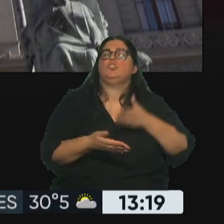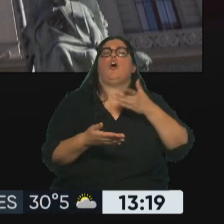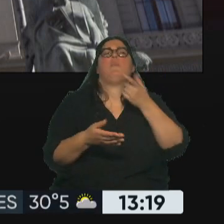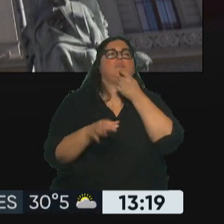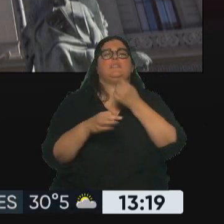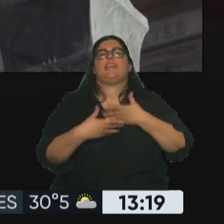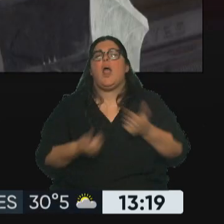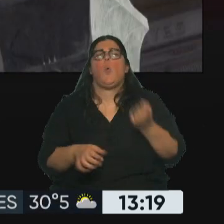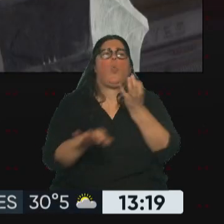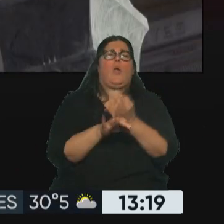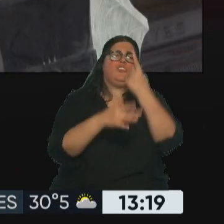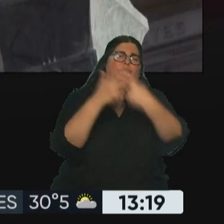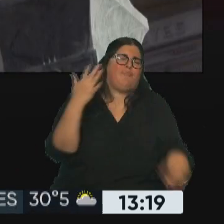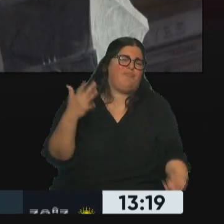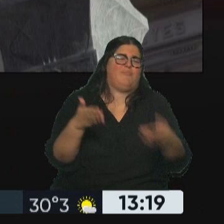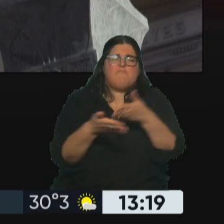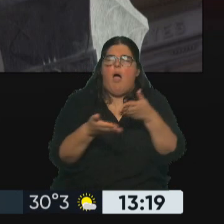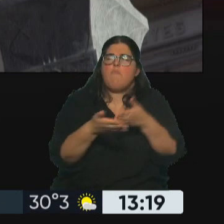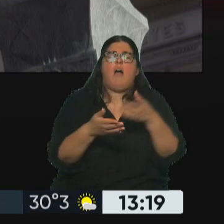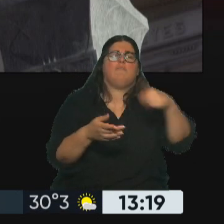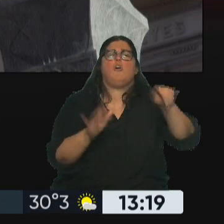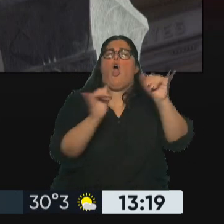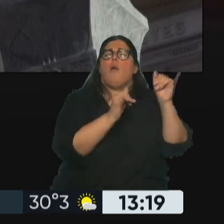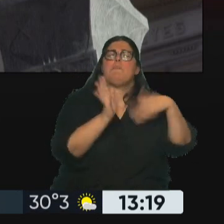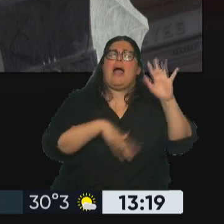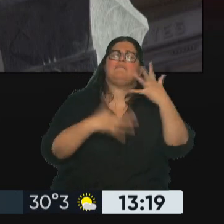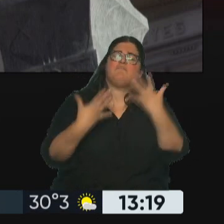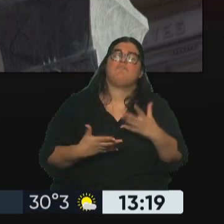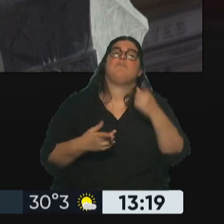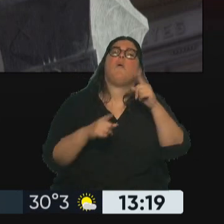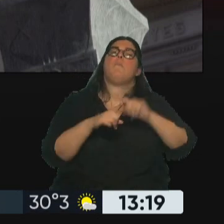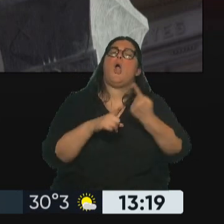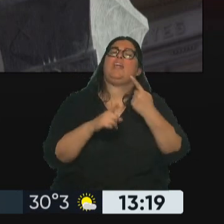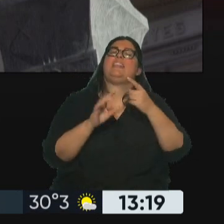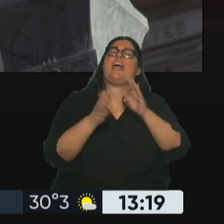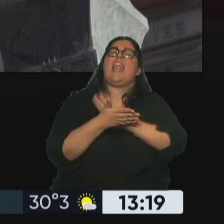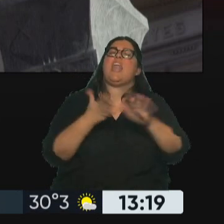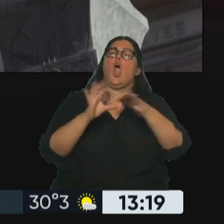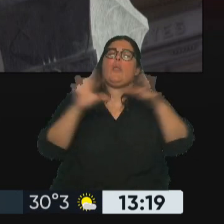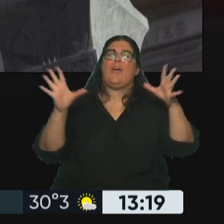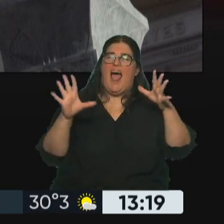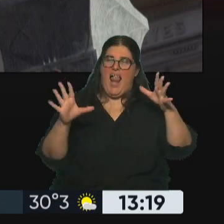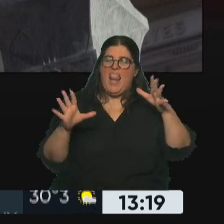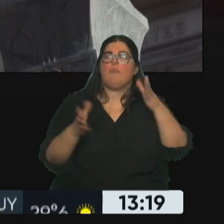la salud, a la educación, etcétera. Todo lo que fue la política neoliberal que los privó durante décadas de muchos derechos,